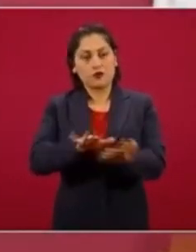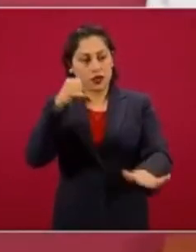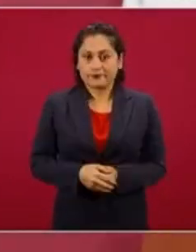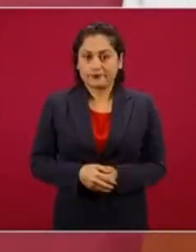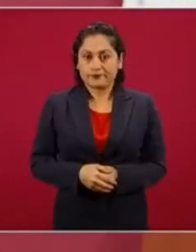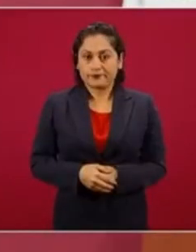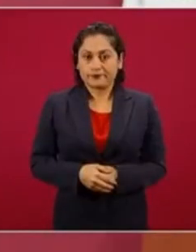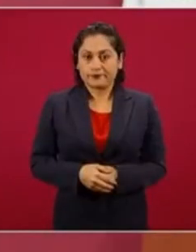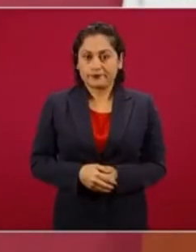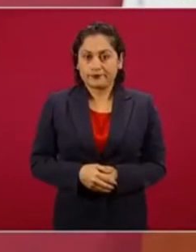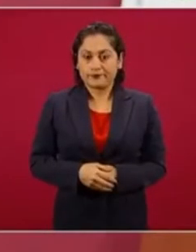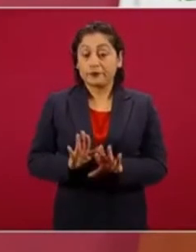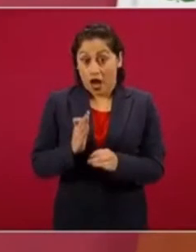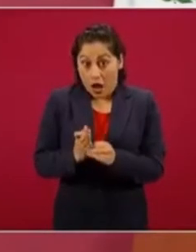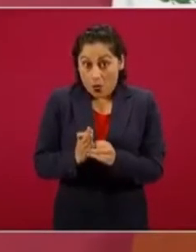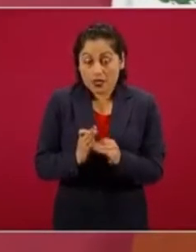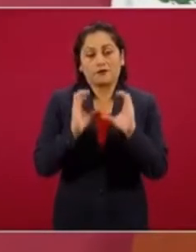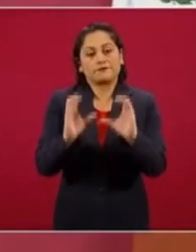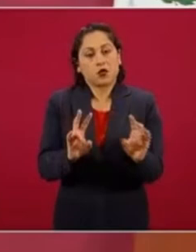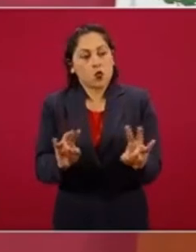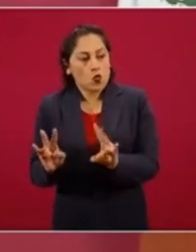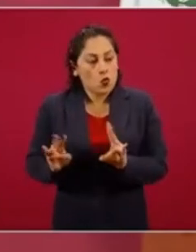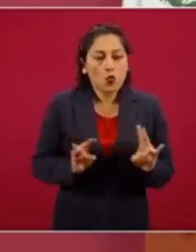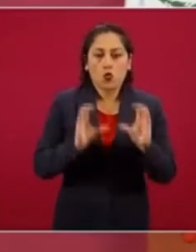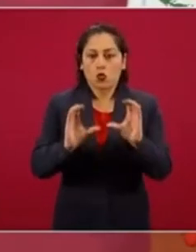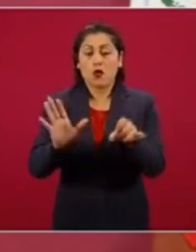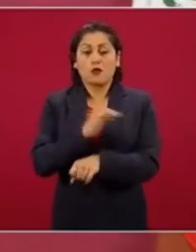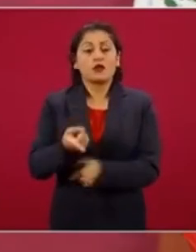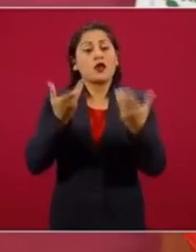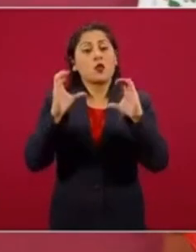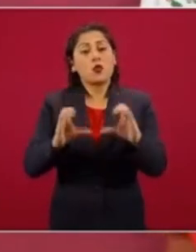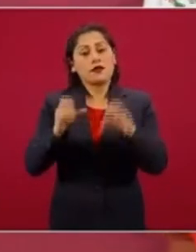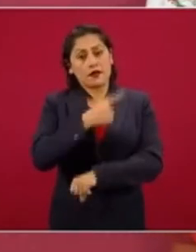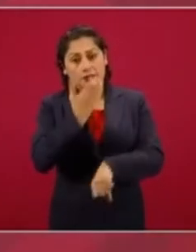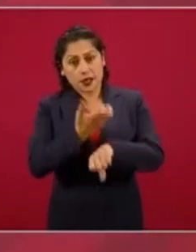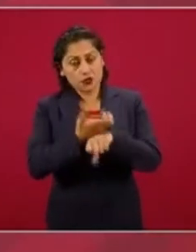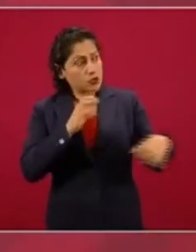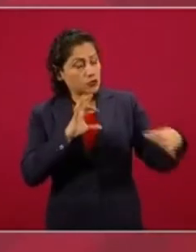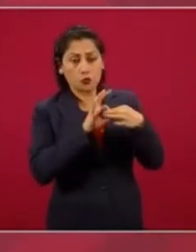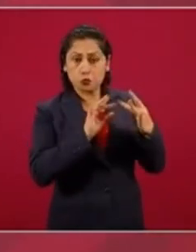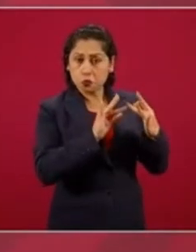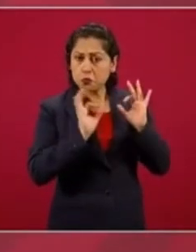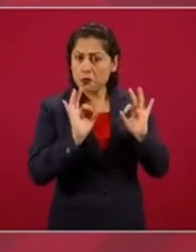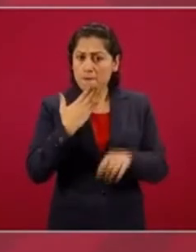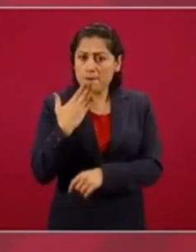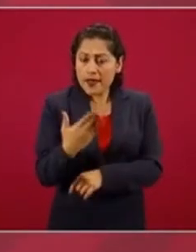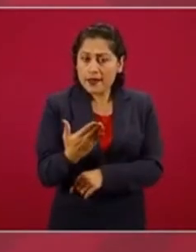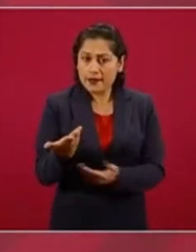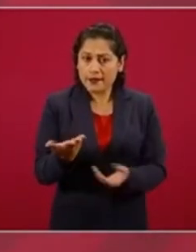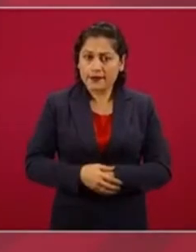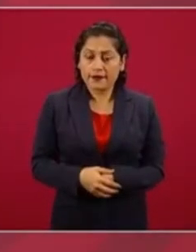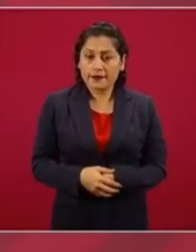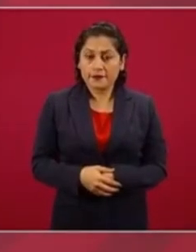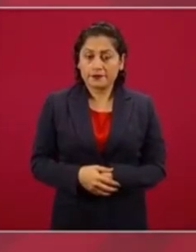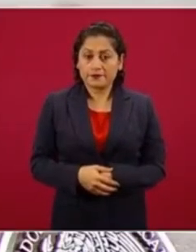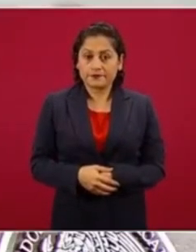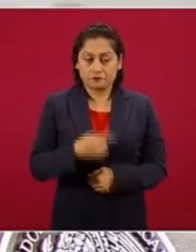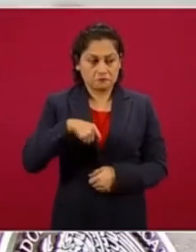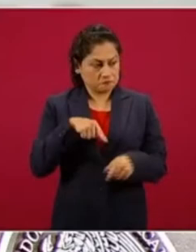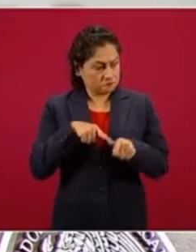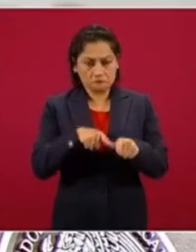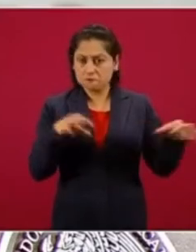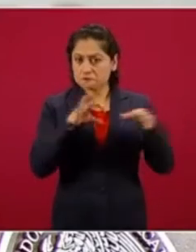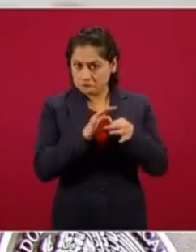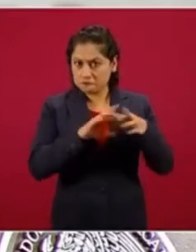más. Tenemos que actuar con mucha prudencia. Hemos llevado muy buena relación con el gobierno de Estados Unidos. Tenemos muy buena relación con el gobierno de Estados Unidos